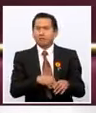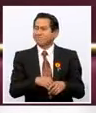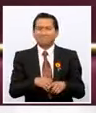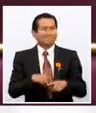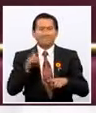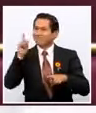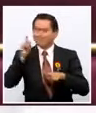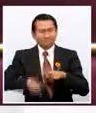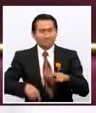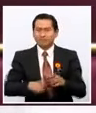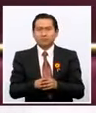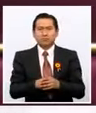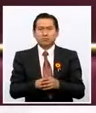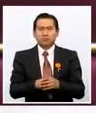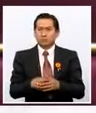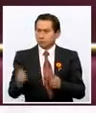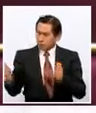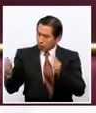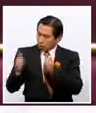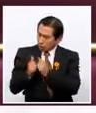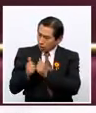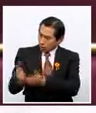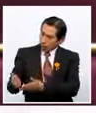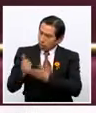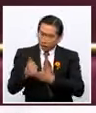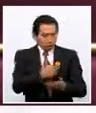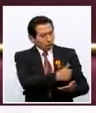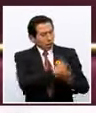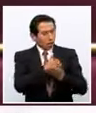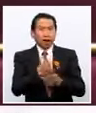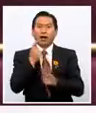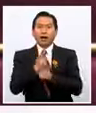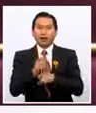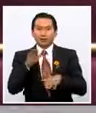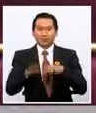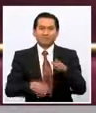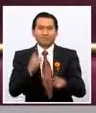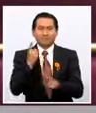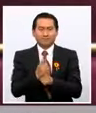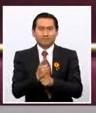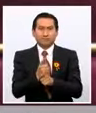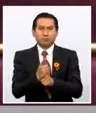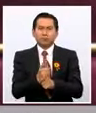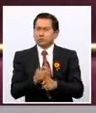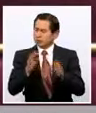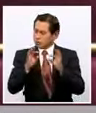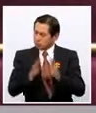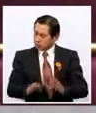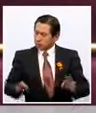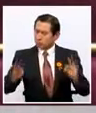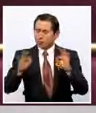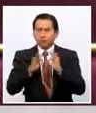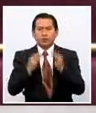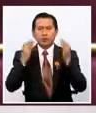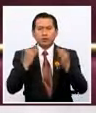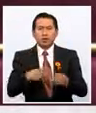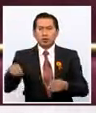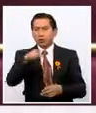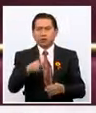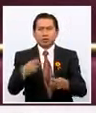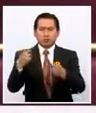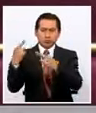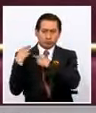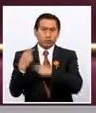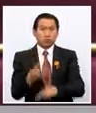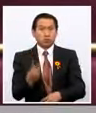puede sin ayuda y por eso los dos grandes desafíos que ahora tenemos por delante